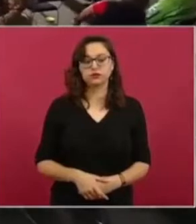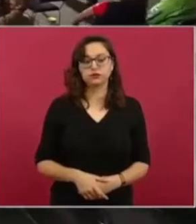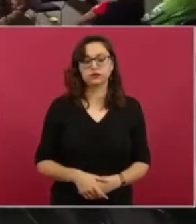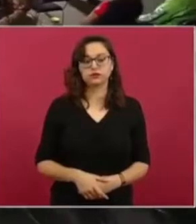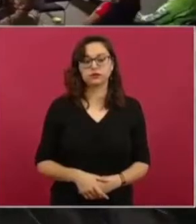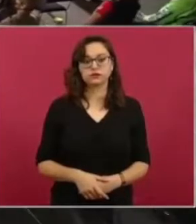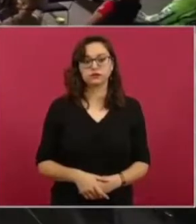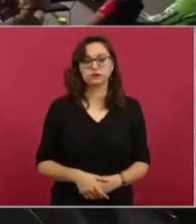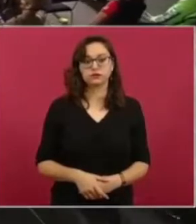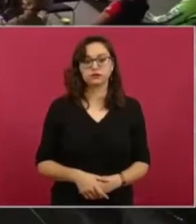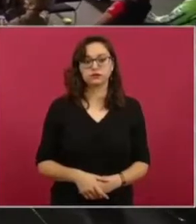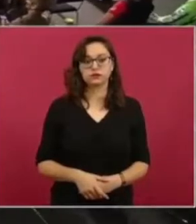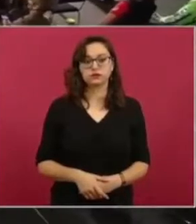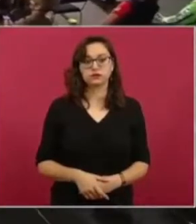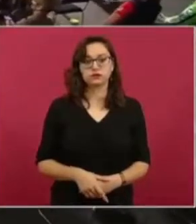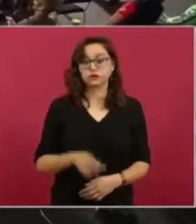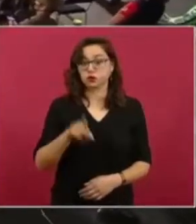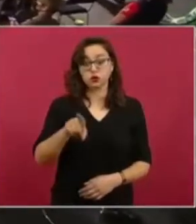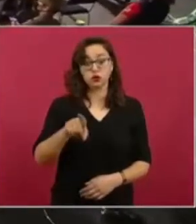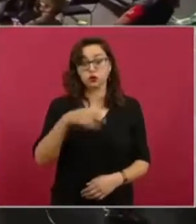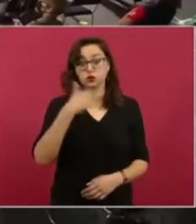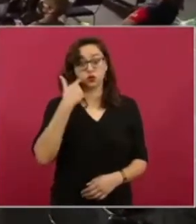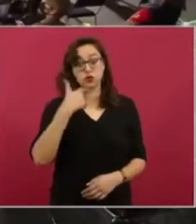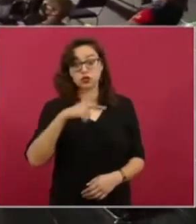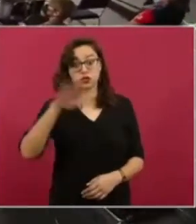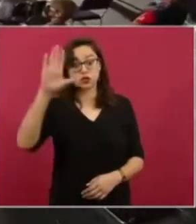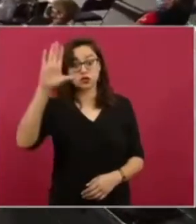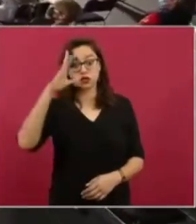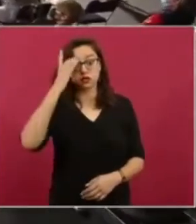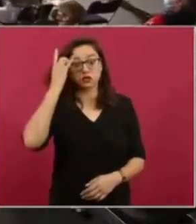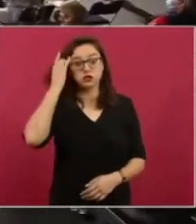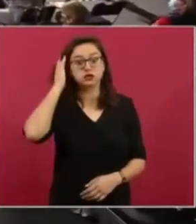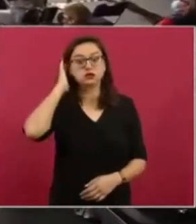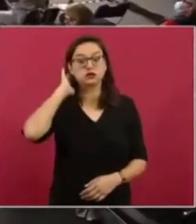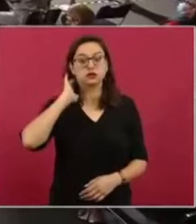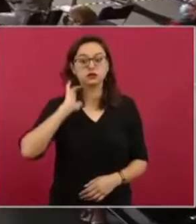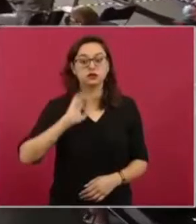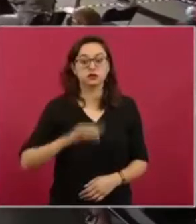¿O no pediste? ¿Sí pediste la palabra?